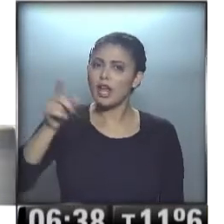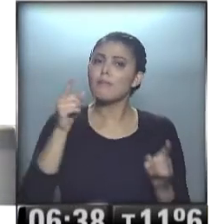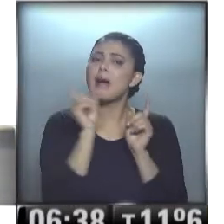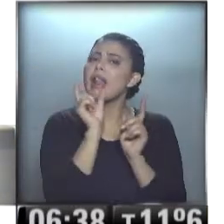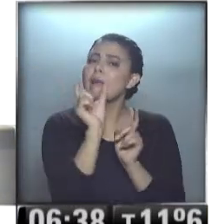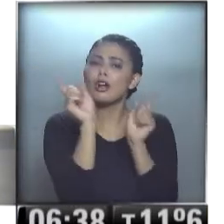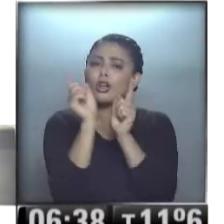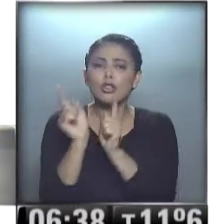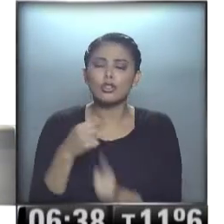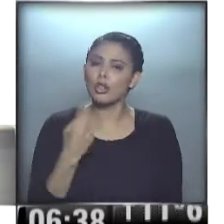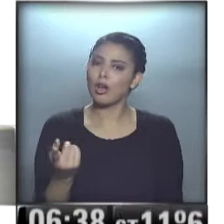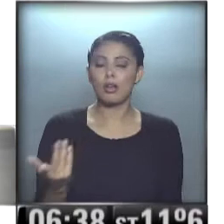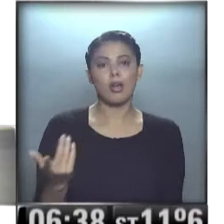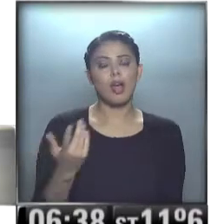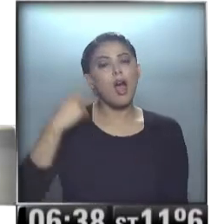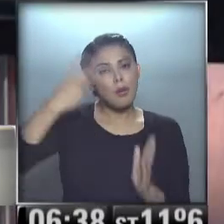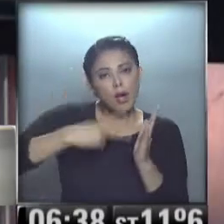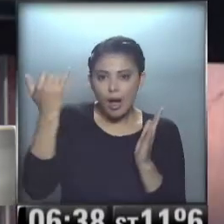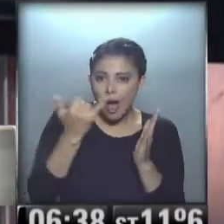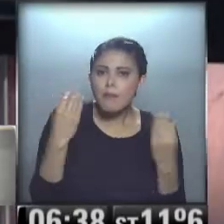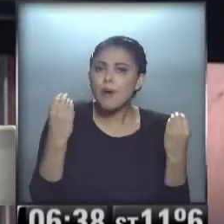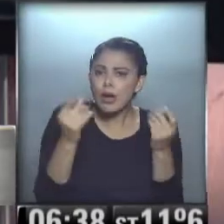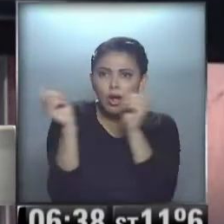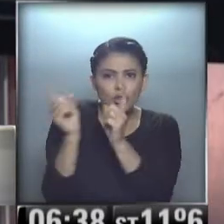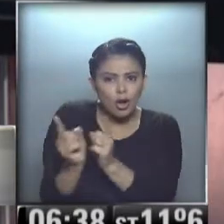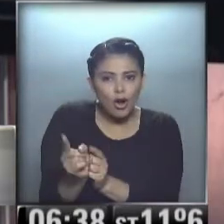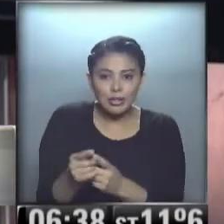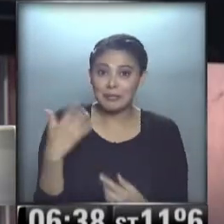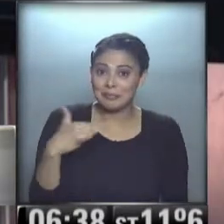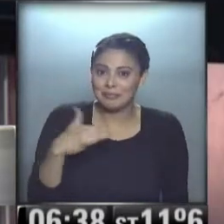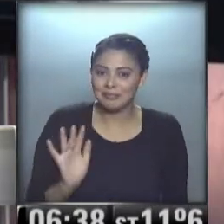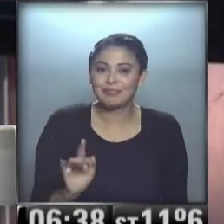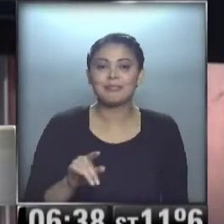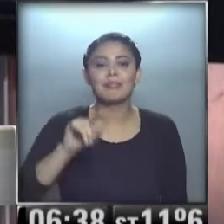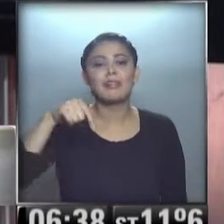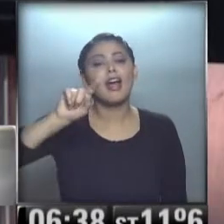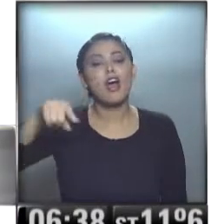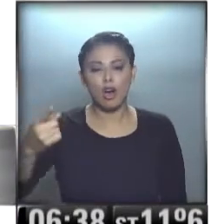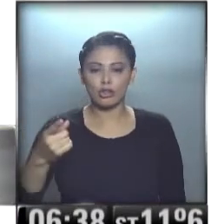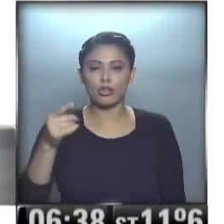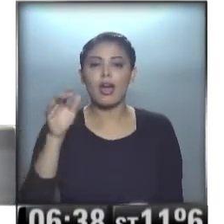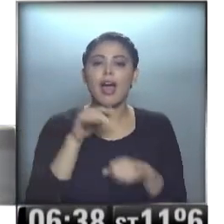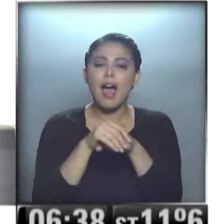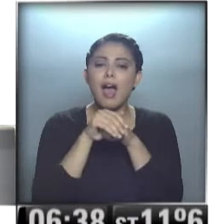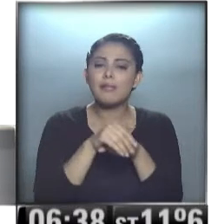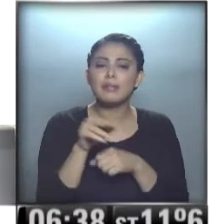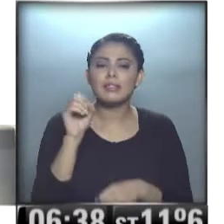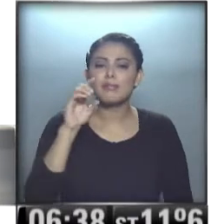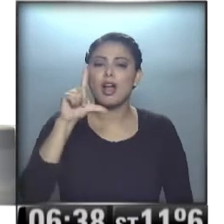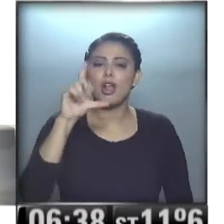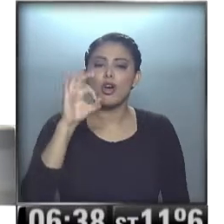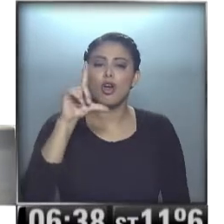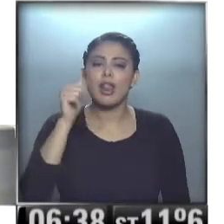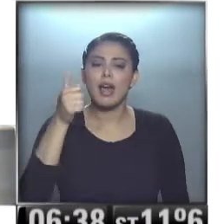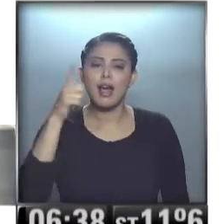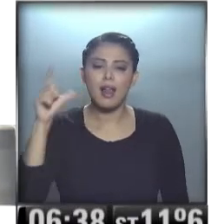que yo dije, sí, qué rico que es nuestro idioma, no me abreves así. Mirá esta amiguita preciosa, lo manda Lolala Romero.